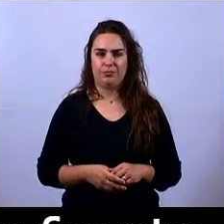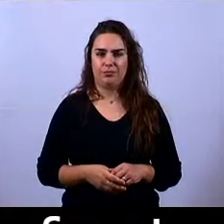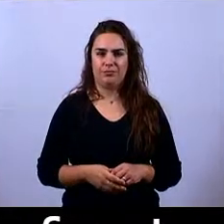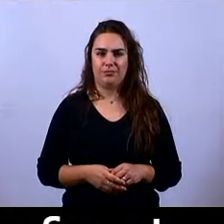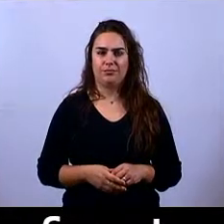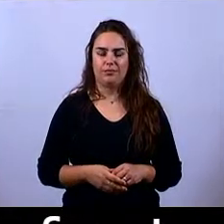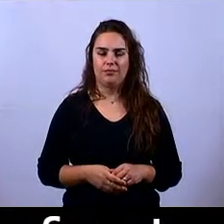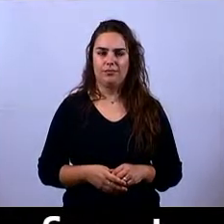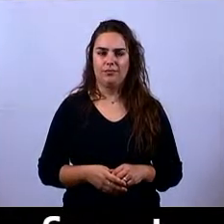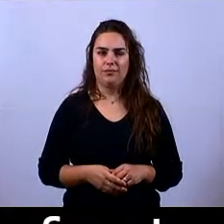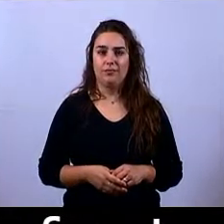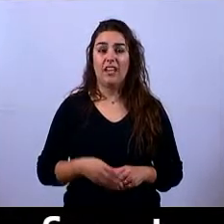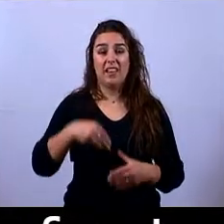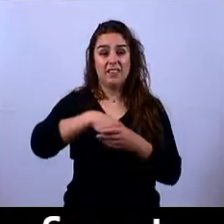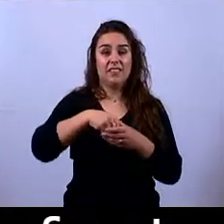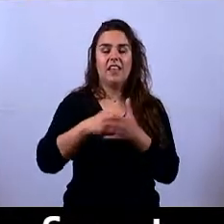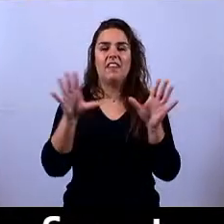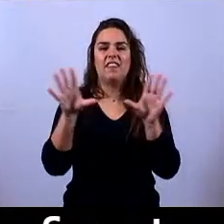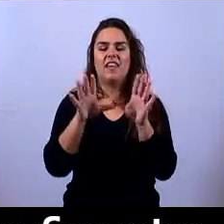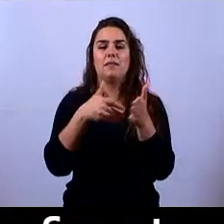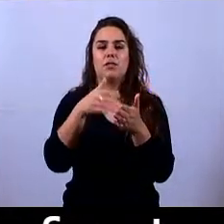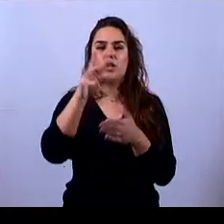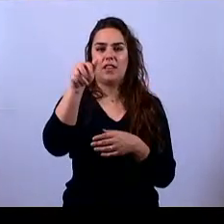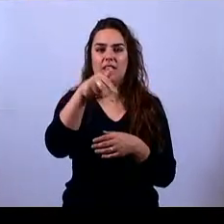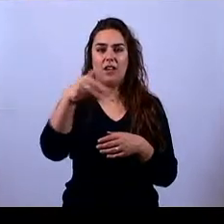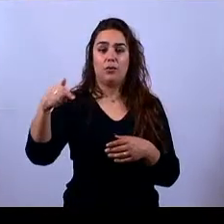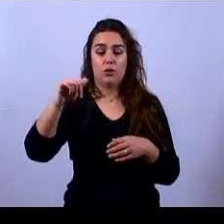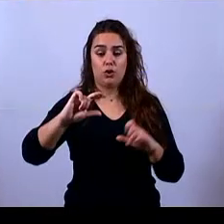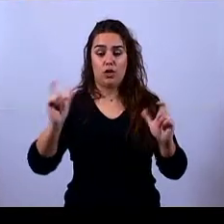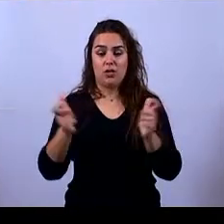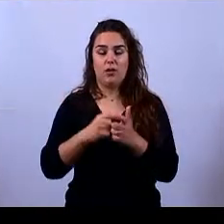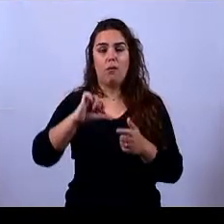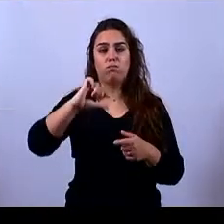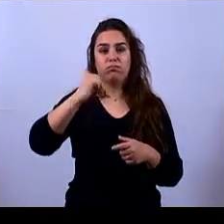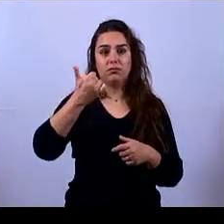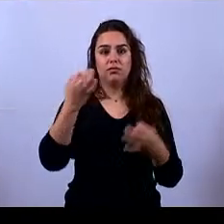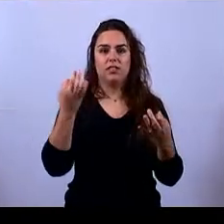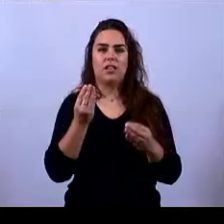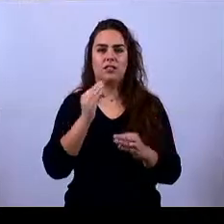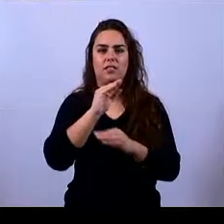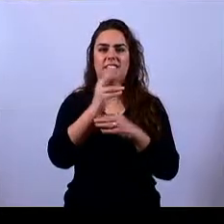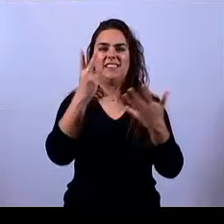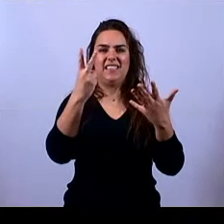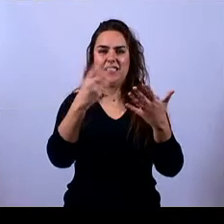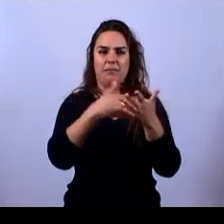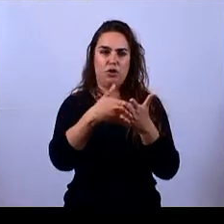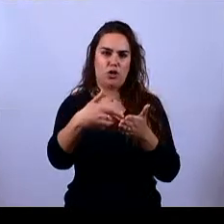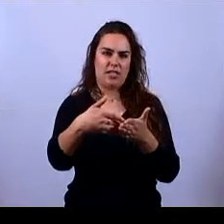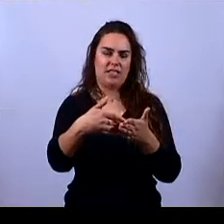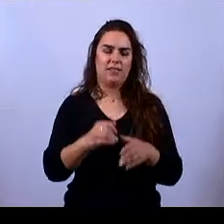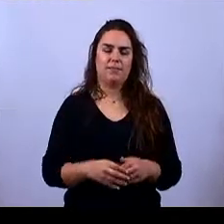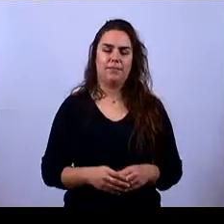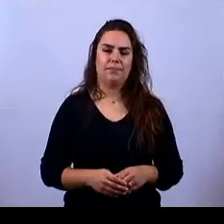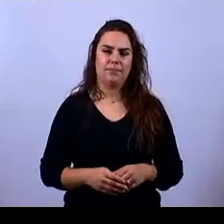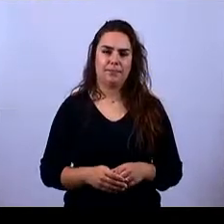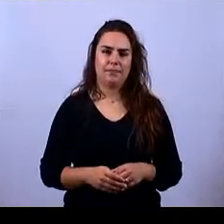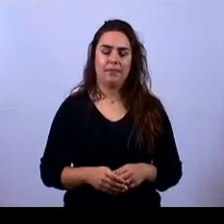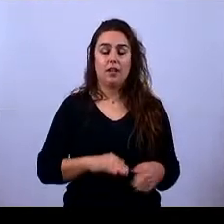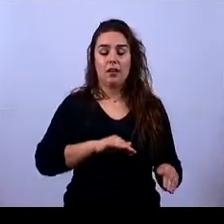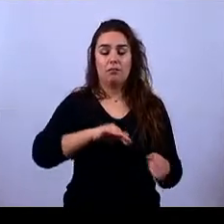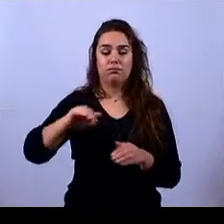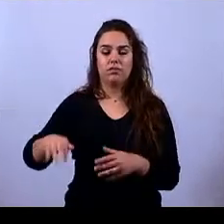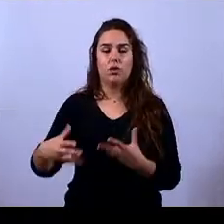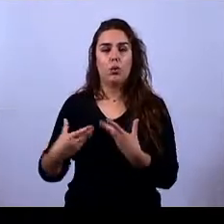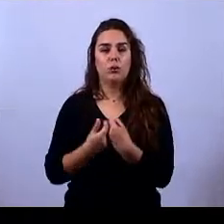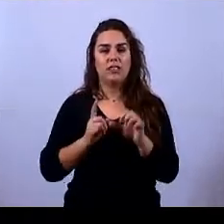este fondo hay 10 millones de euros y en la reunión de hoy hemos aprobado que se destinen 7 millones. Por otro lado, la